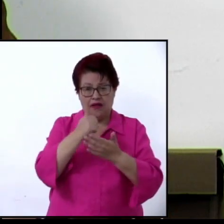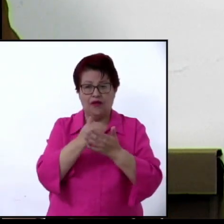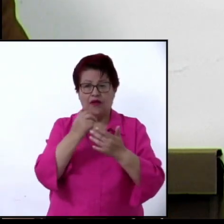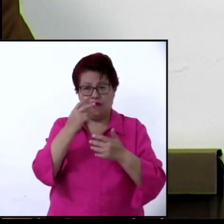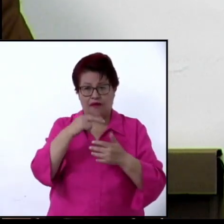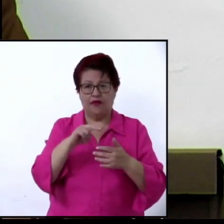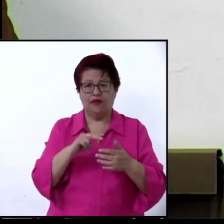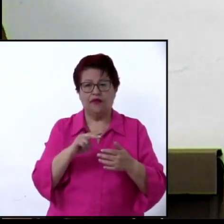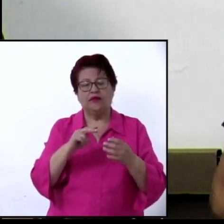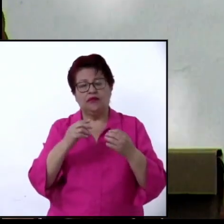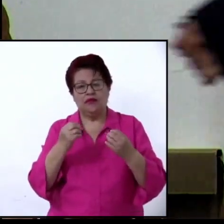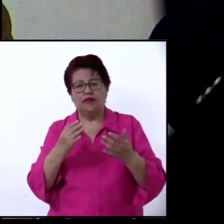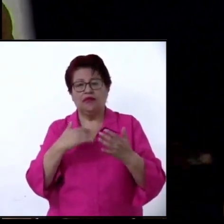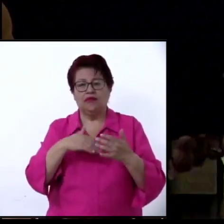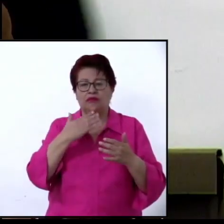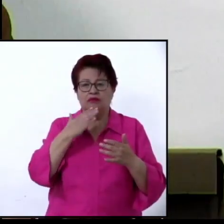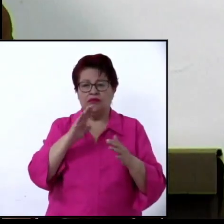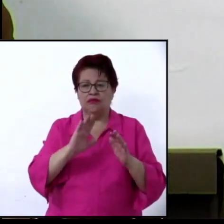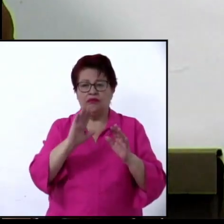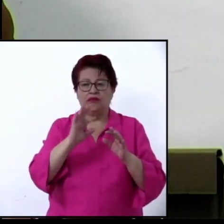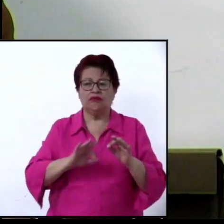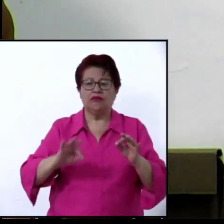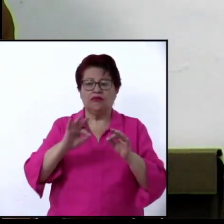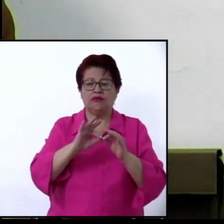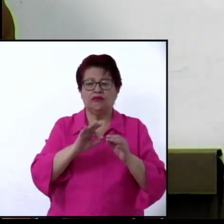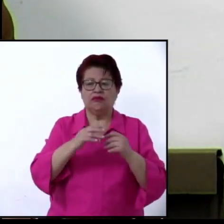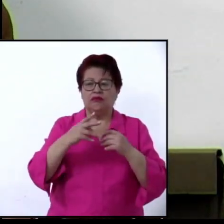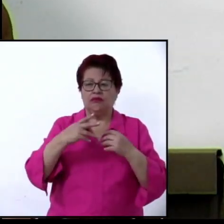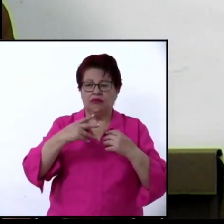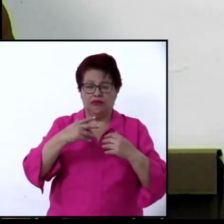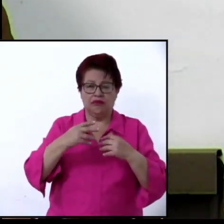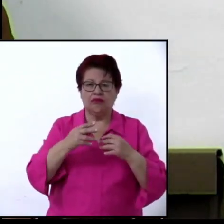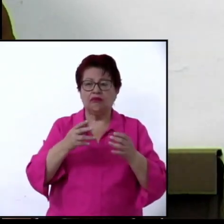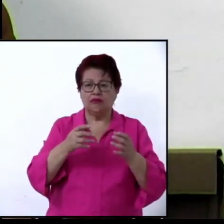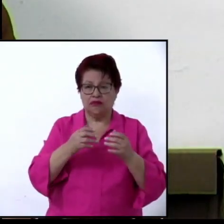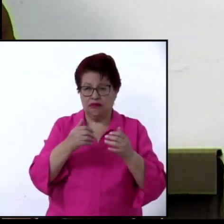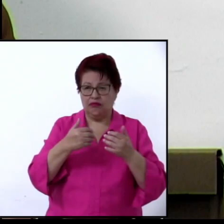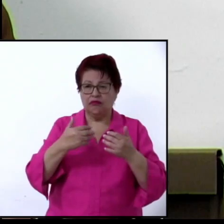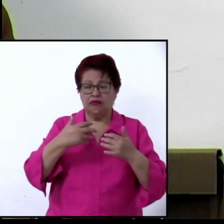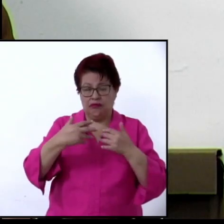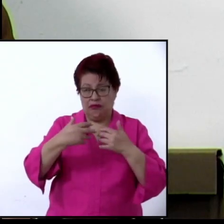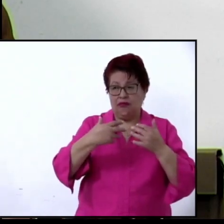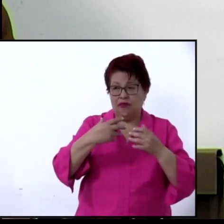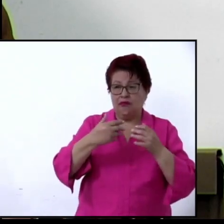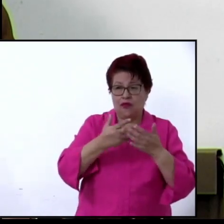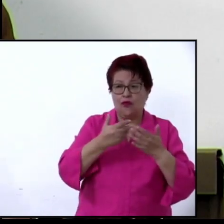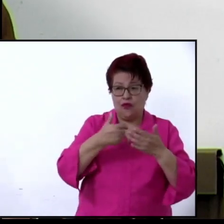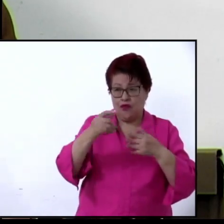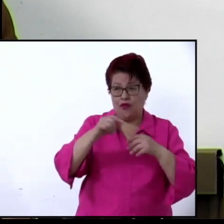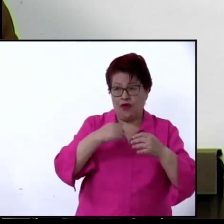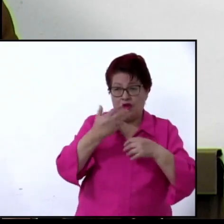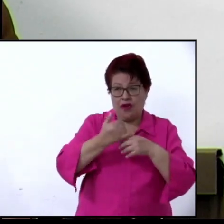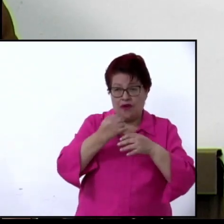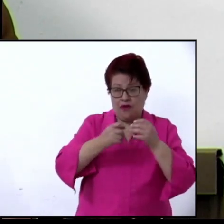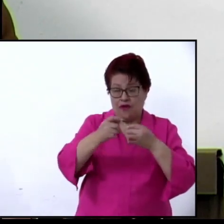Bueno, pues me parece también muy importante compartir con todas, con todos ustedes, otro dato que también es